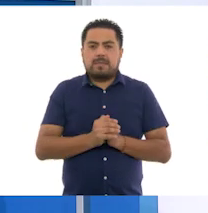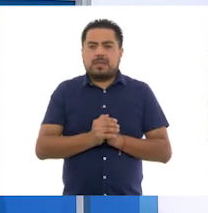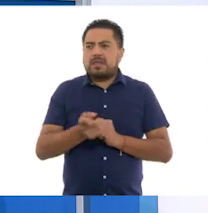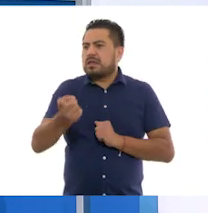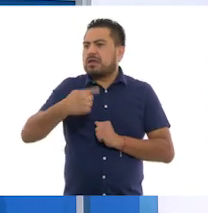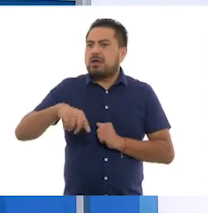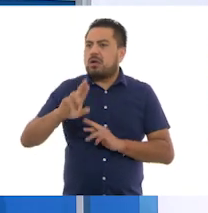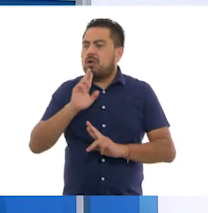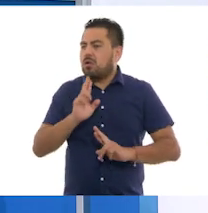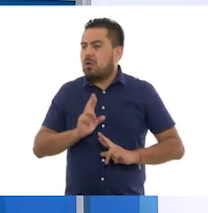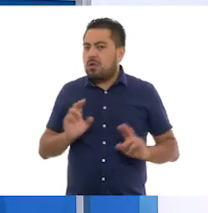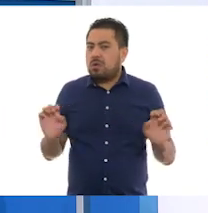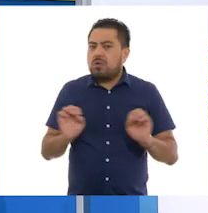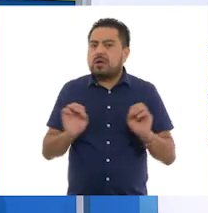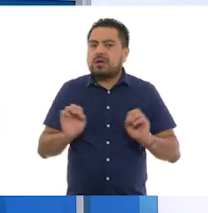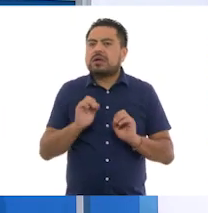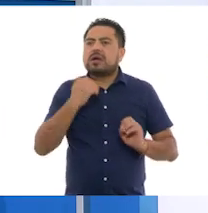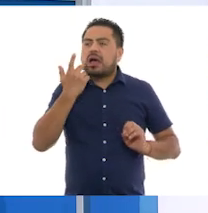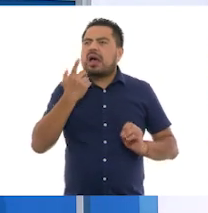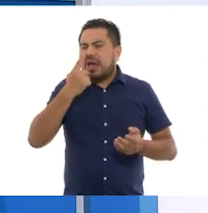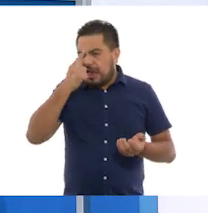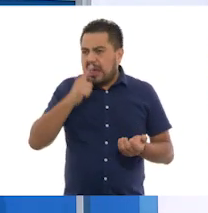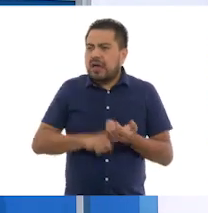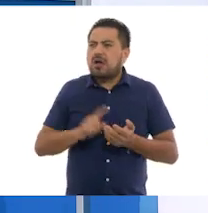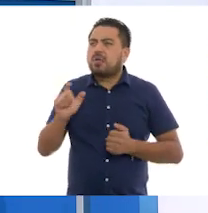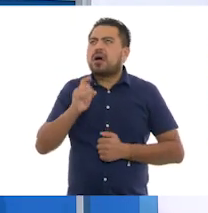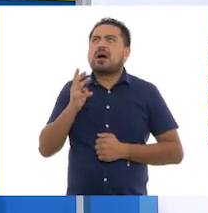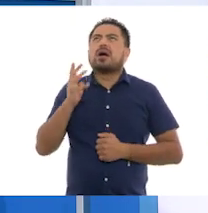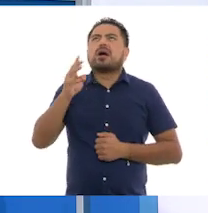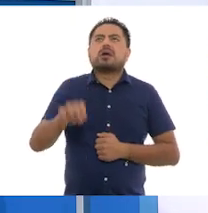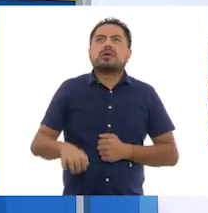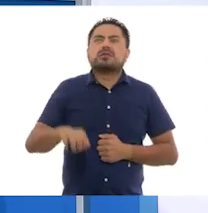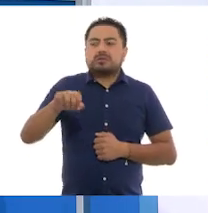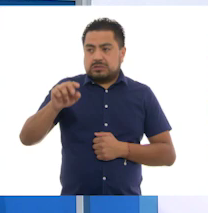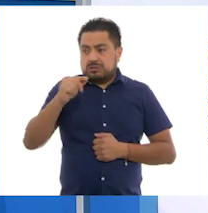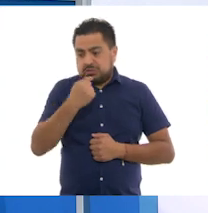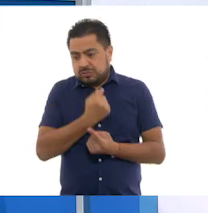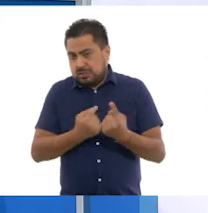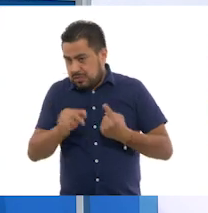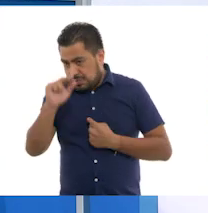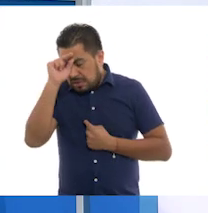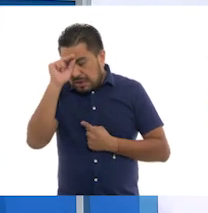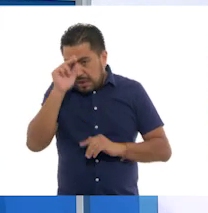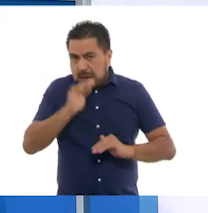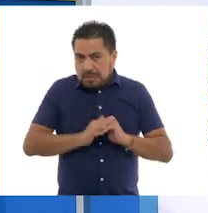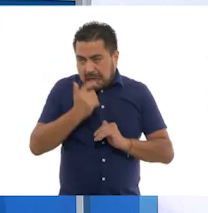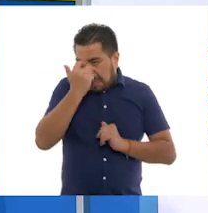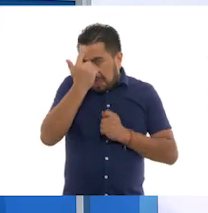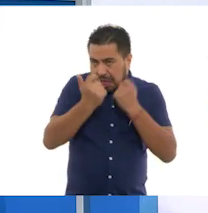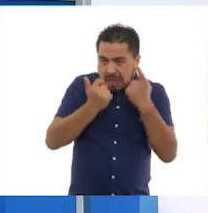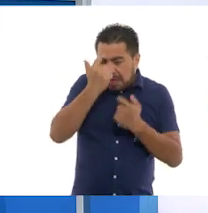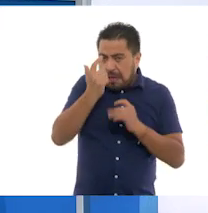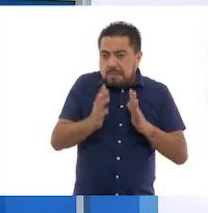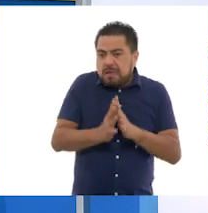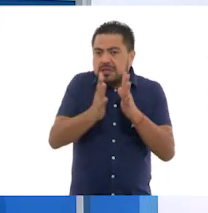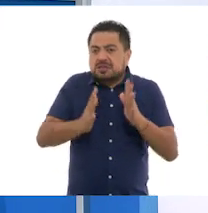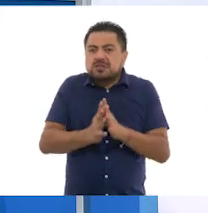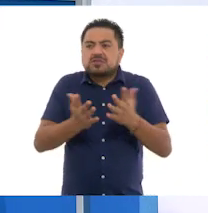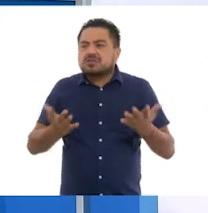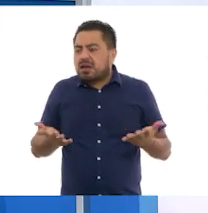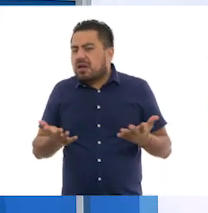nos ha contestado. ¿Qué quiere ser cuando crezca? Un niño muy inteligente y muy ocurrente y muy